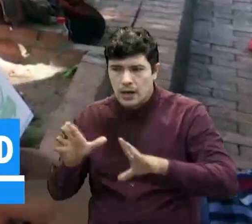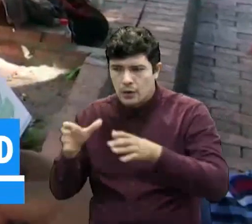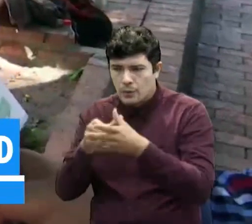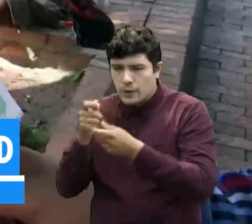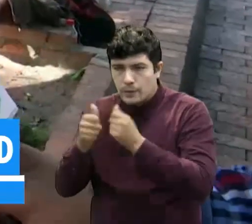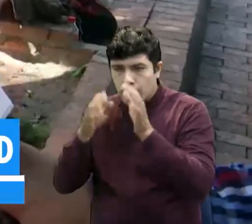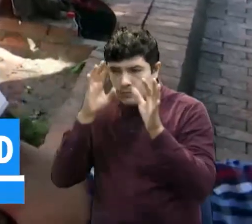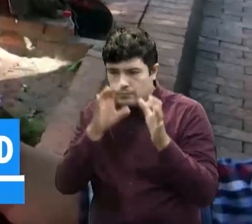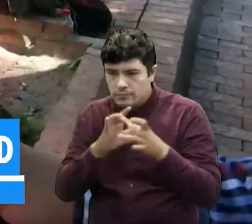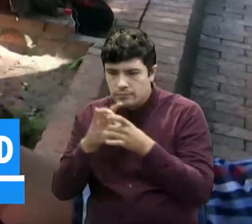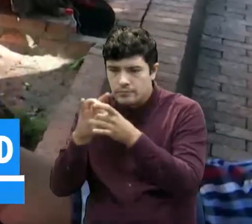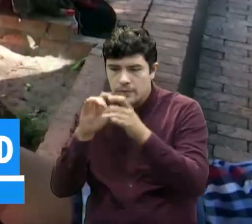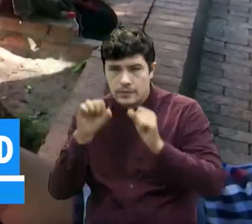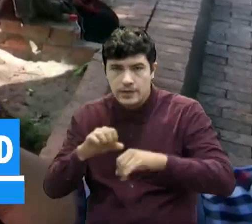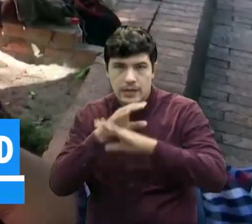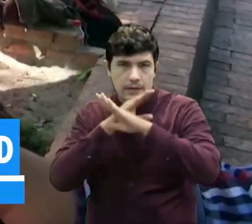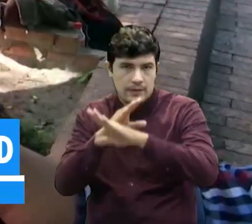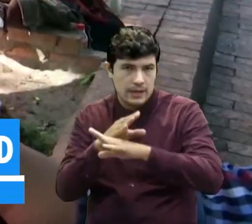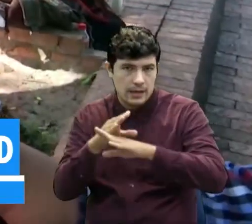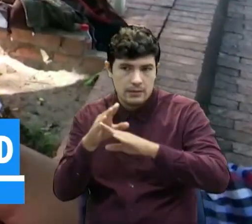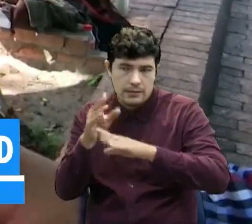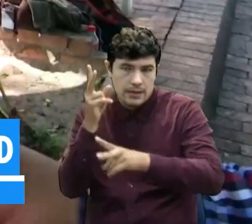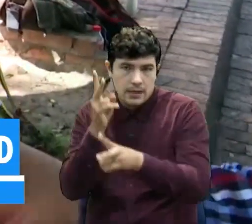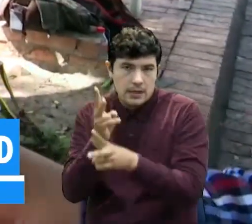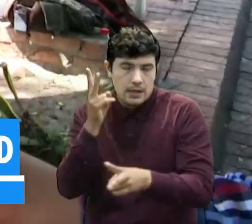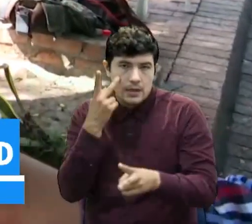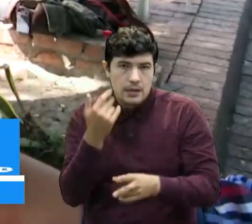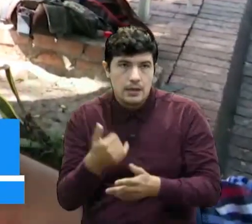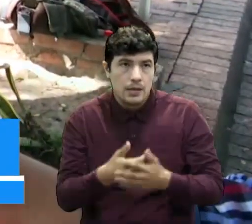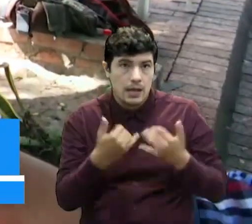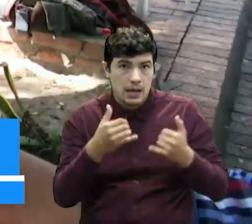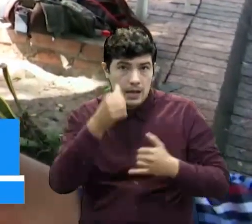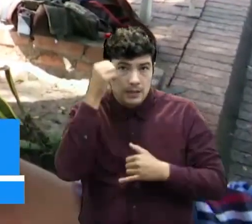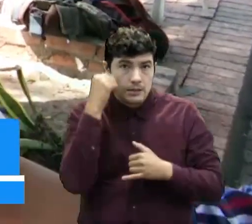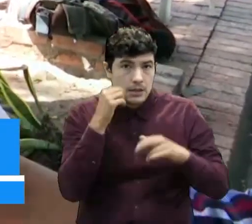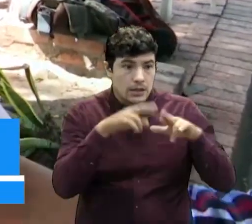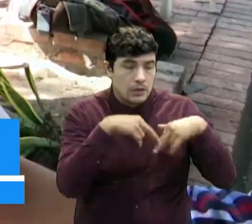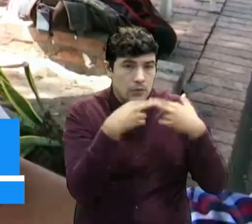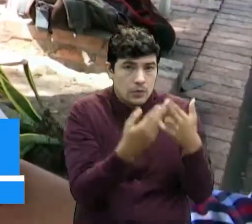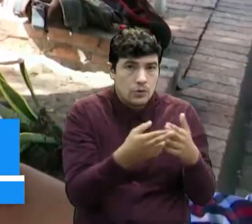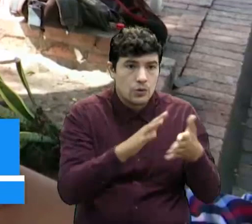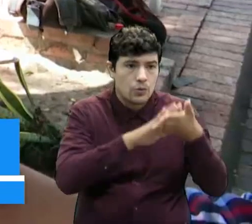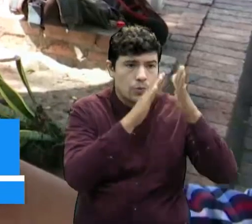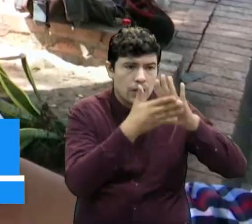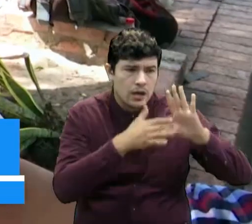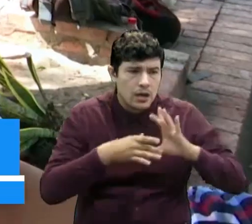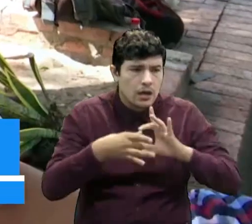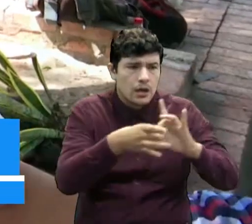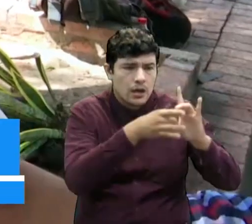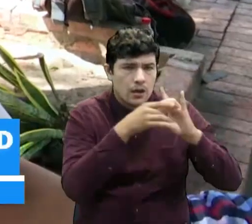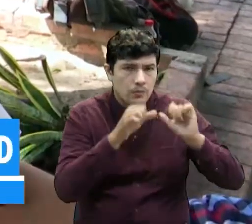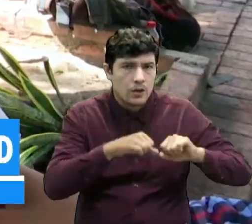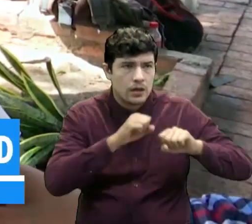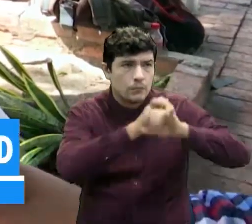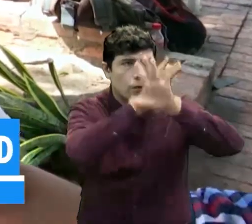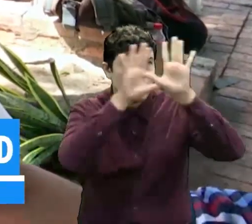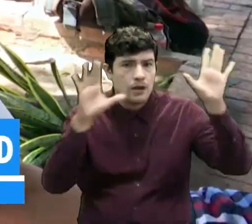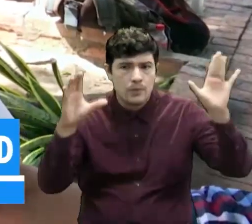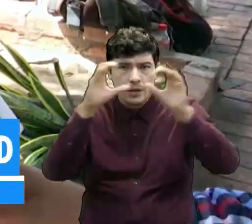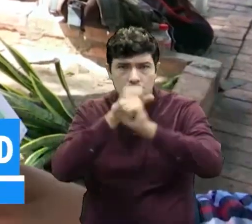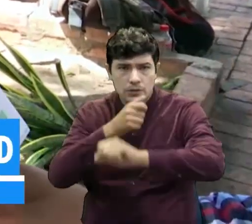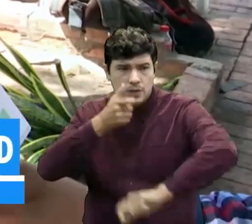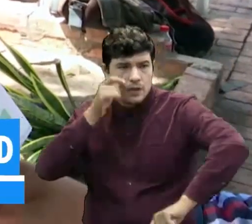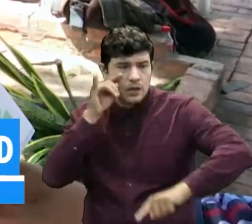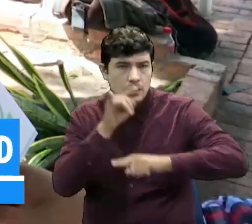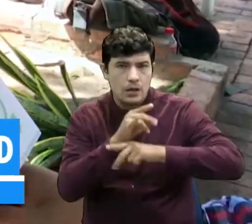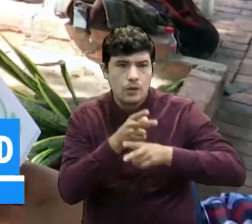nosotros en el sector, nosotros vimos en la Libertad, y allá nos reunimos fue la comunidad para unirnos en el día y en la noche, para